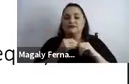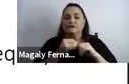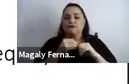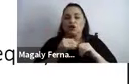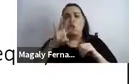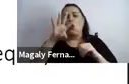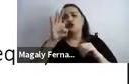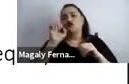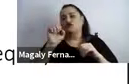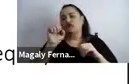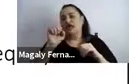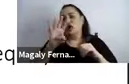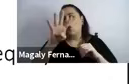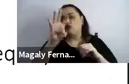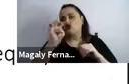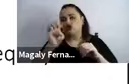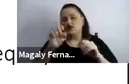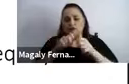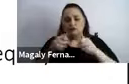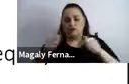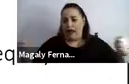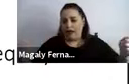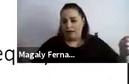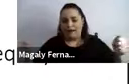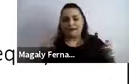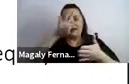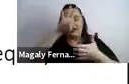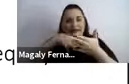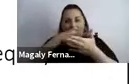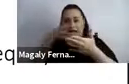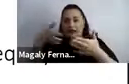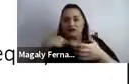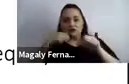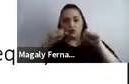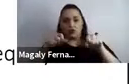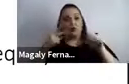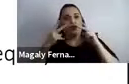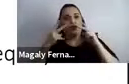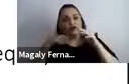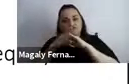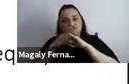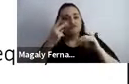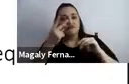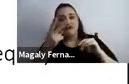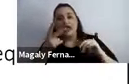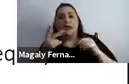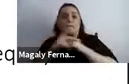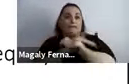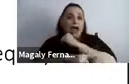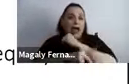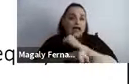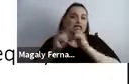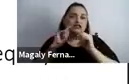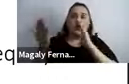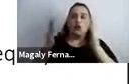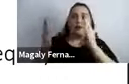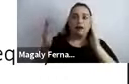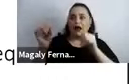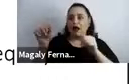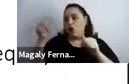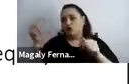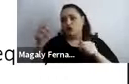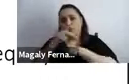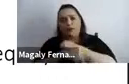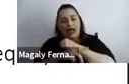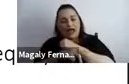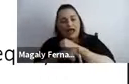400 gráficos y tablas interactivas, de tal manera que uno puede ver su país o compararlo con cualquier otro país o